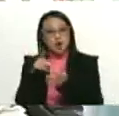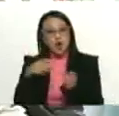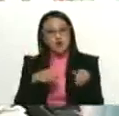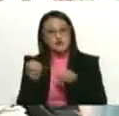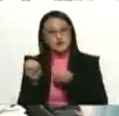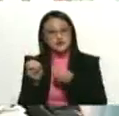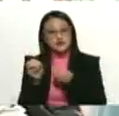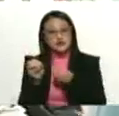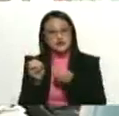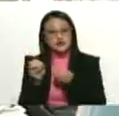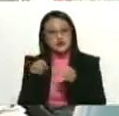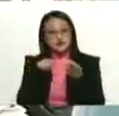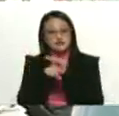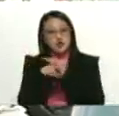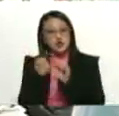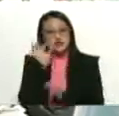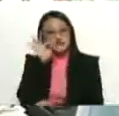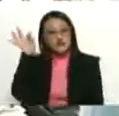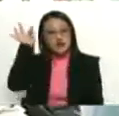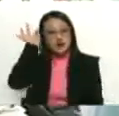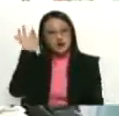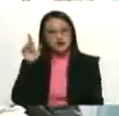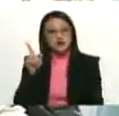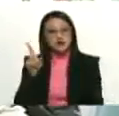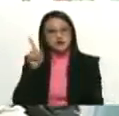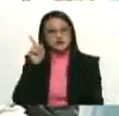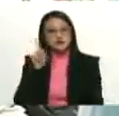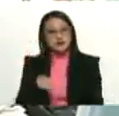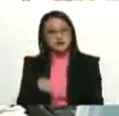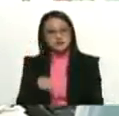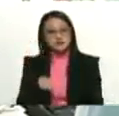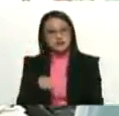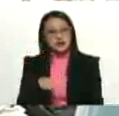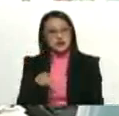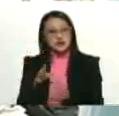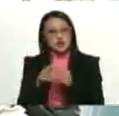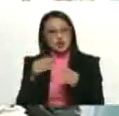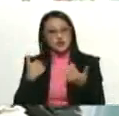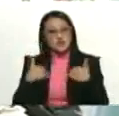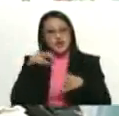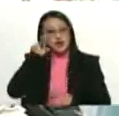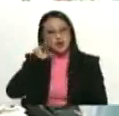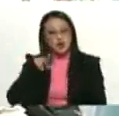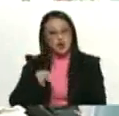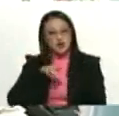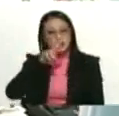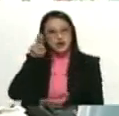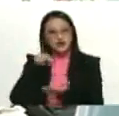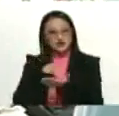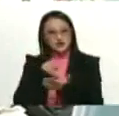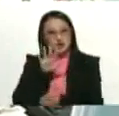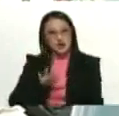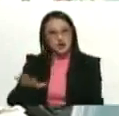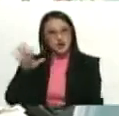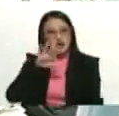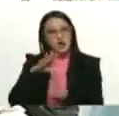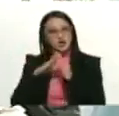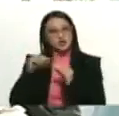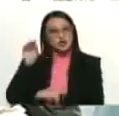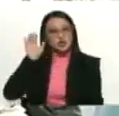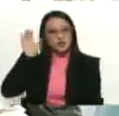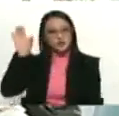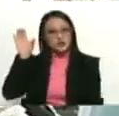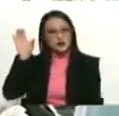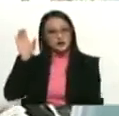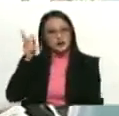un despacho fiscal, sino también, repito, todos los miércoles a escala nacional en todo el país,